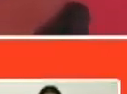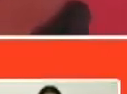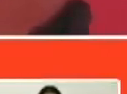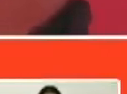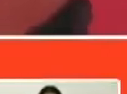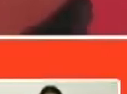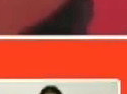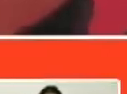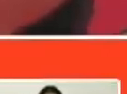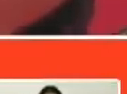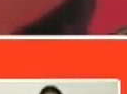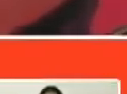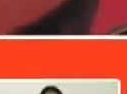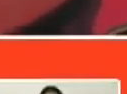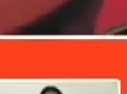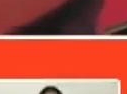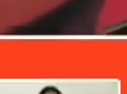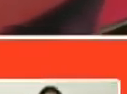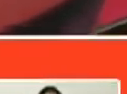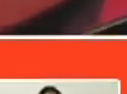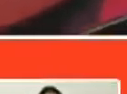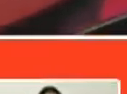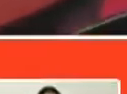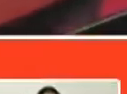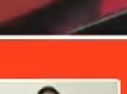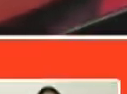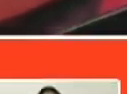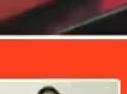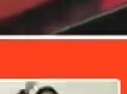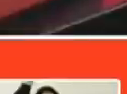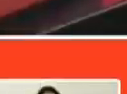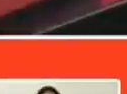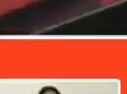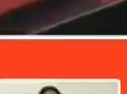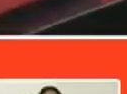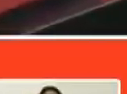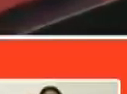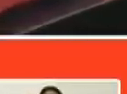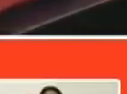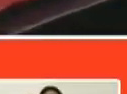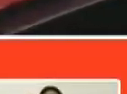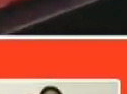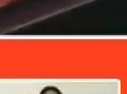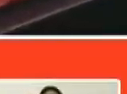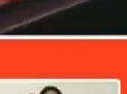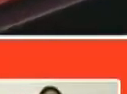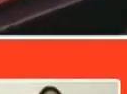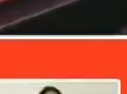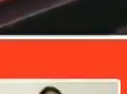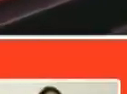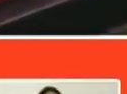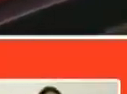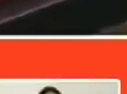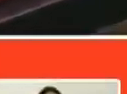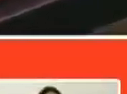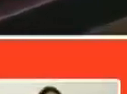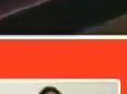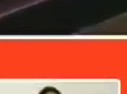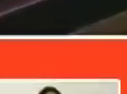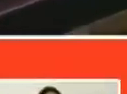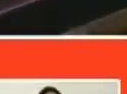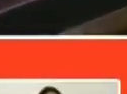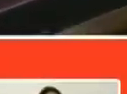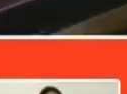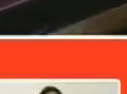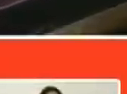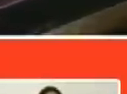por la escalera del buque y clavó una bandera ahí, con la intención que dice, bueno, si quieren me